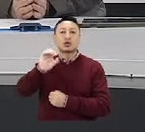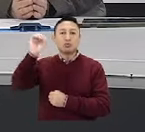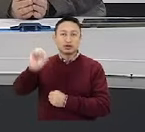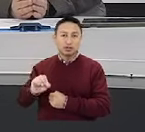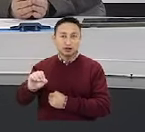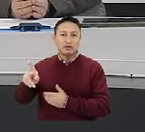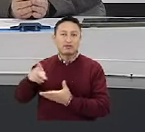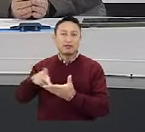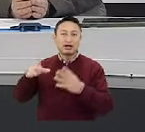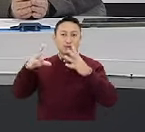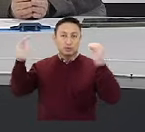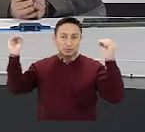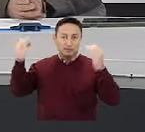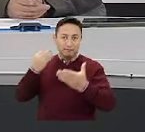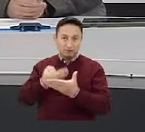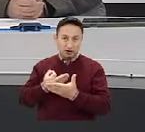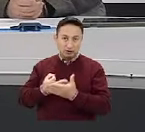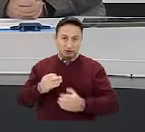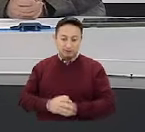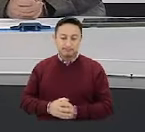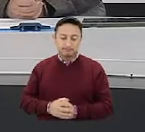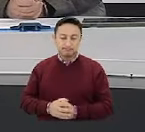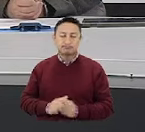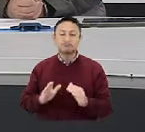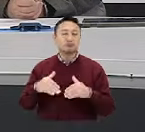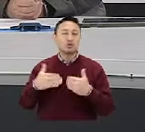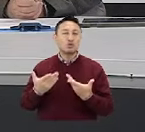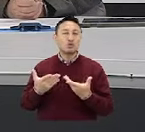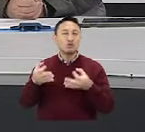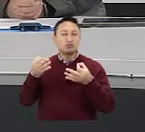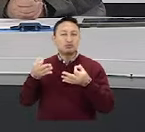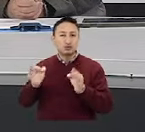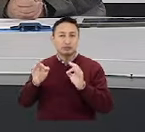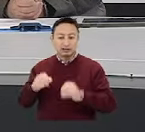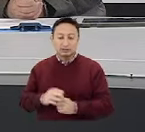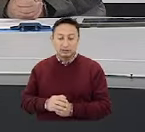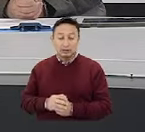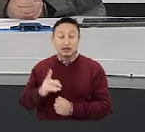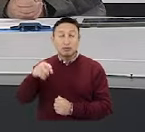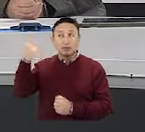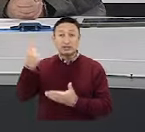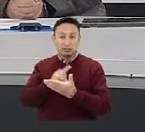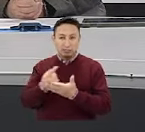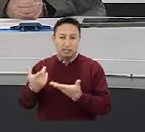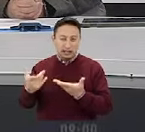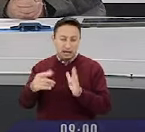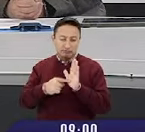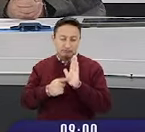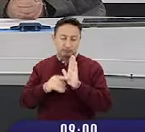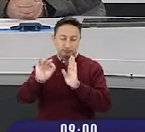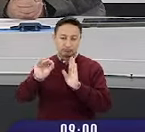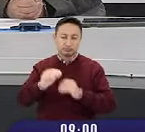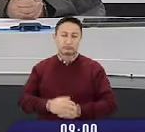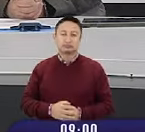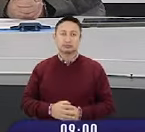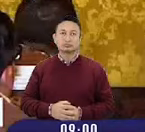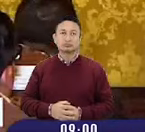por los cortes de energía eléctrica. El mecanismo que se aplicará podría estar listo la próxima semana. Veamos.